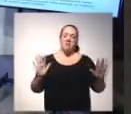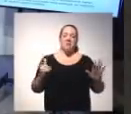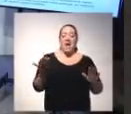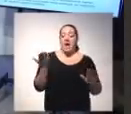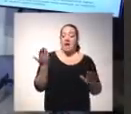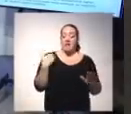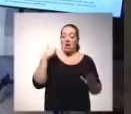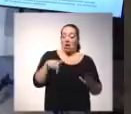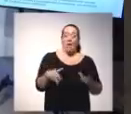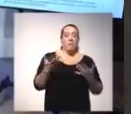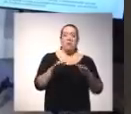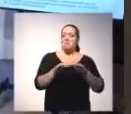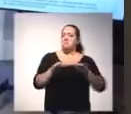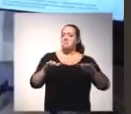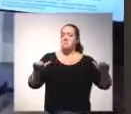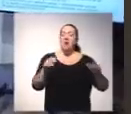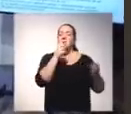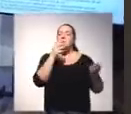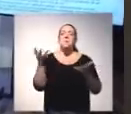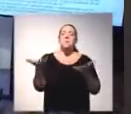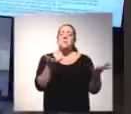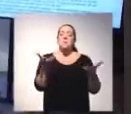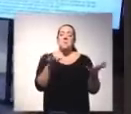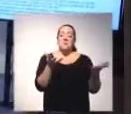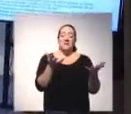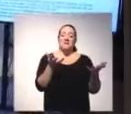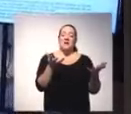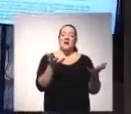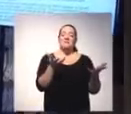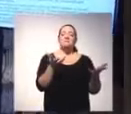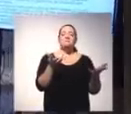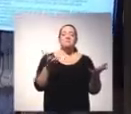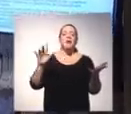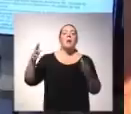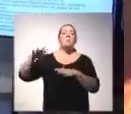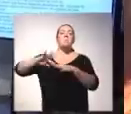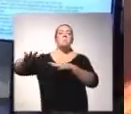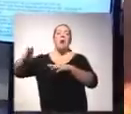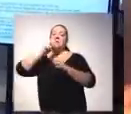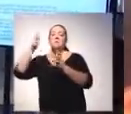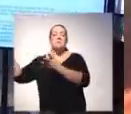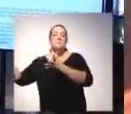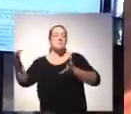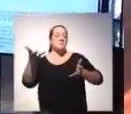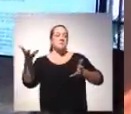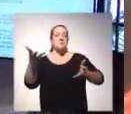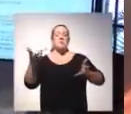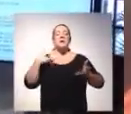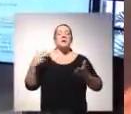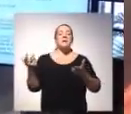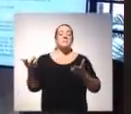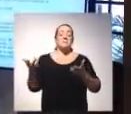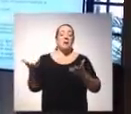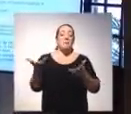del día de ayer, tenemos ese régimen de brisa de componente marítimo durante el día y el terral, es decir, el viento que